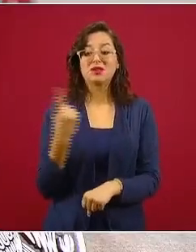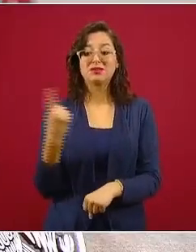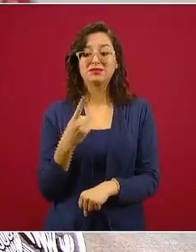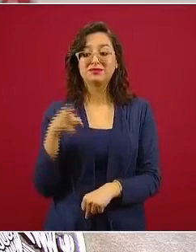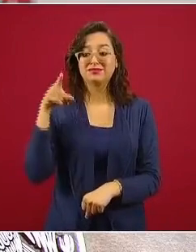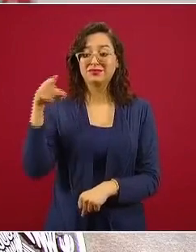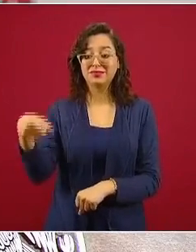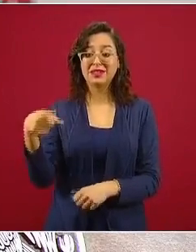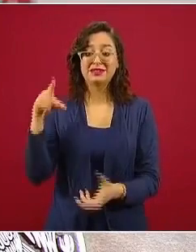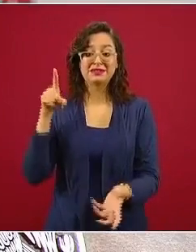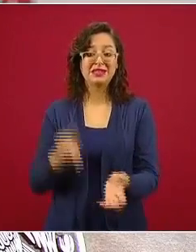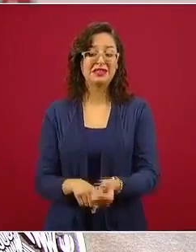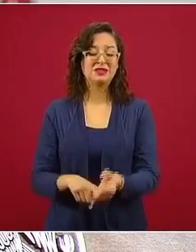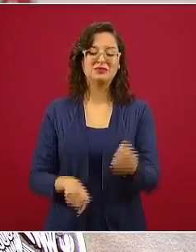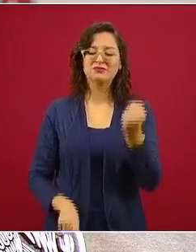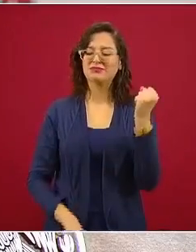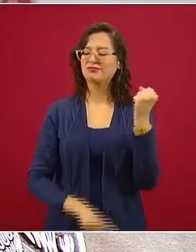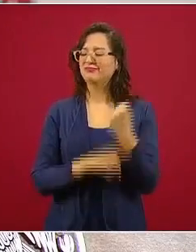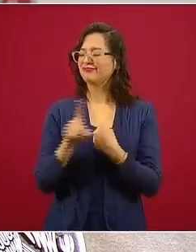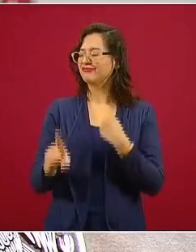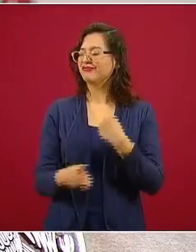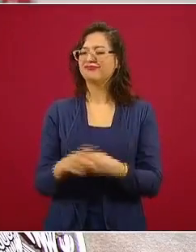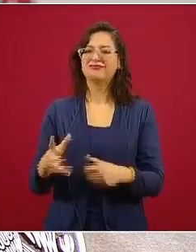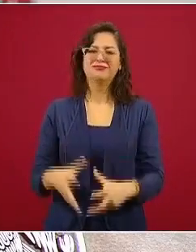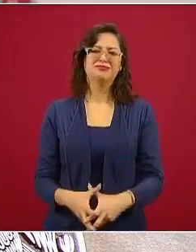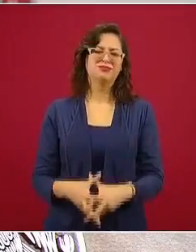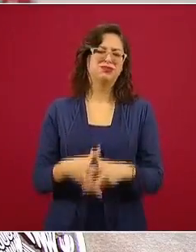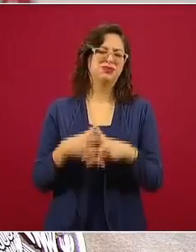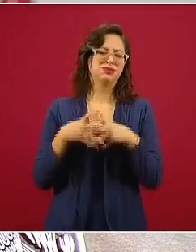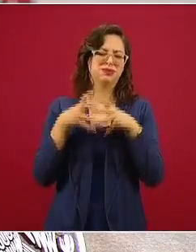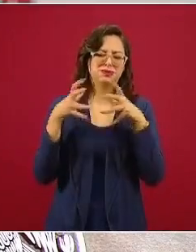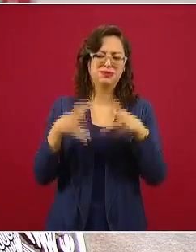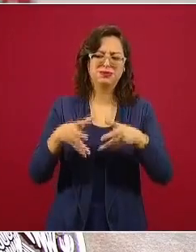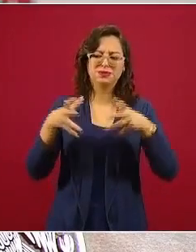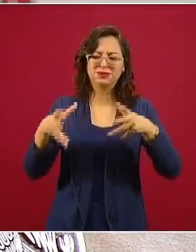crecer, está muy arraigado.